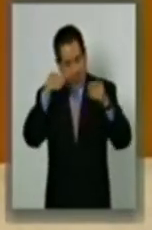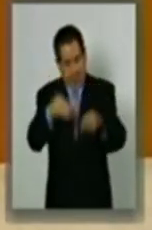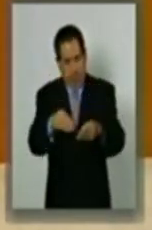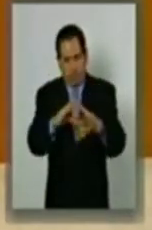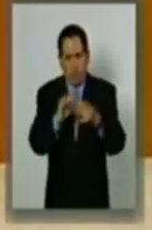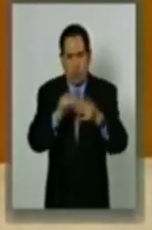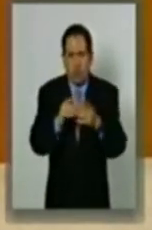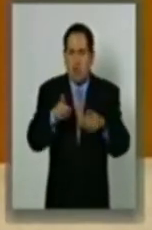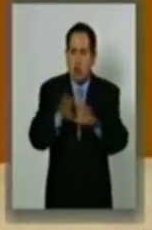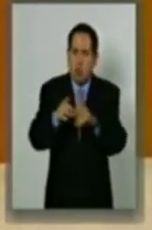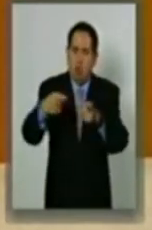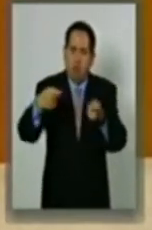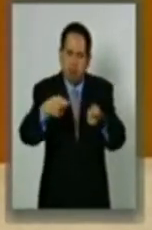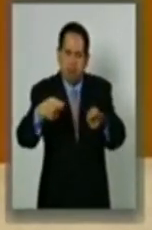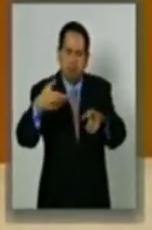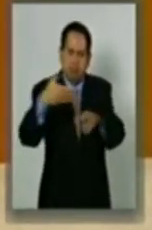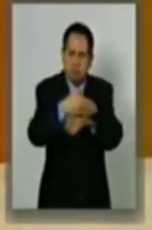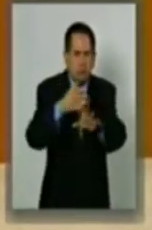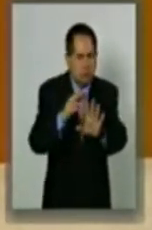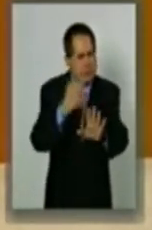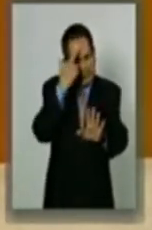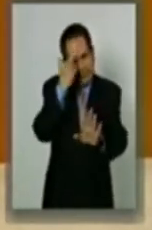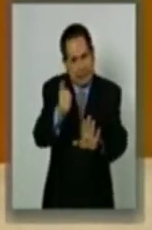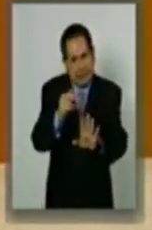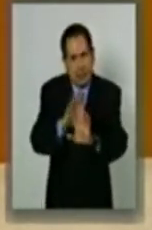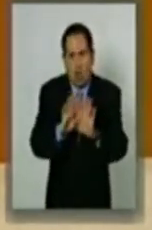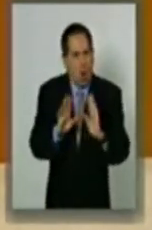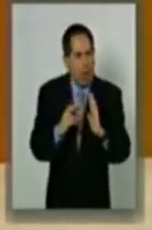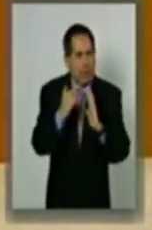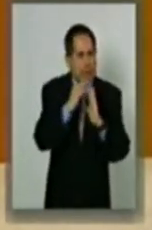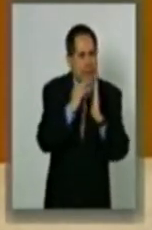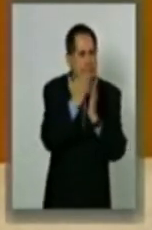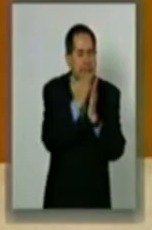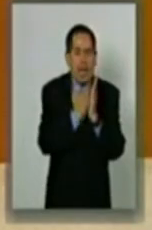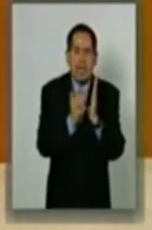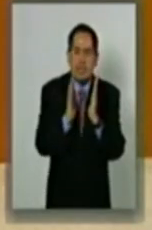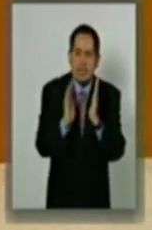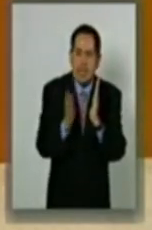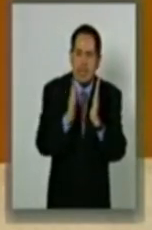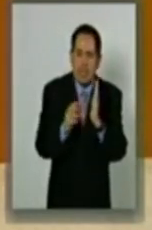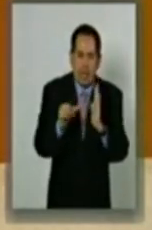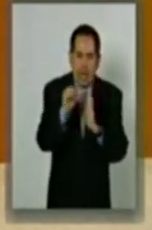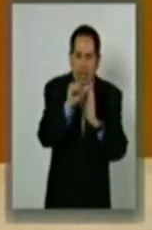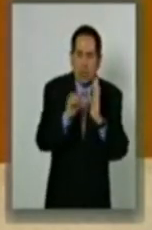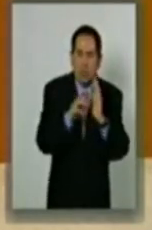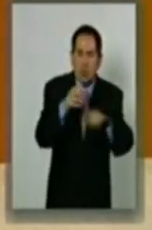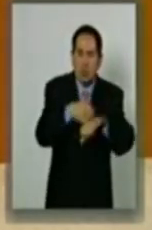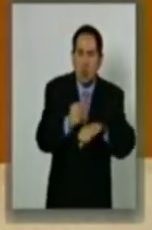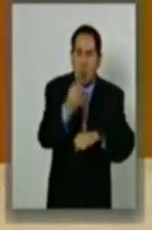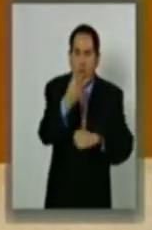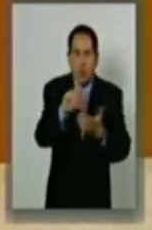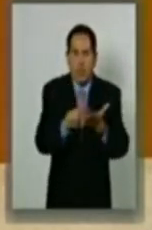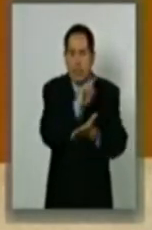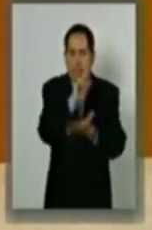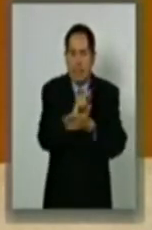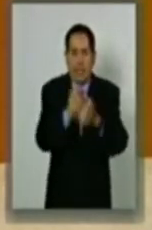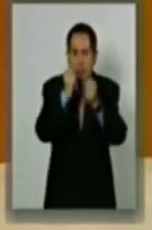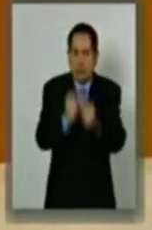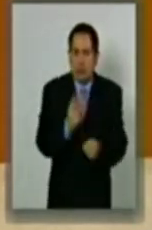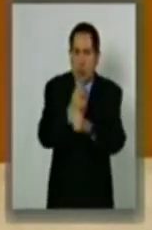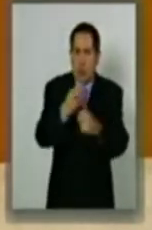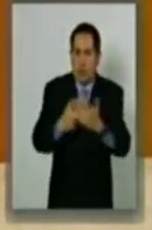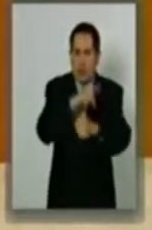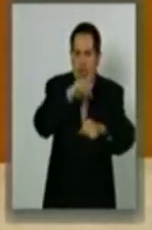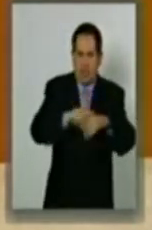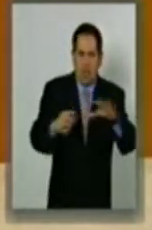el uso de la fuerza, es correcto, porque nos remite a los protocolos ya establecidos en el artículo 4 de la Ley de Seguridad